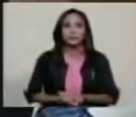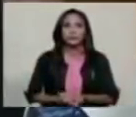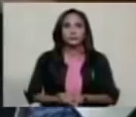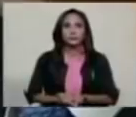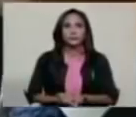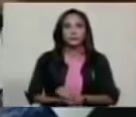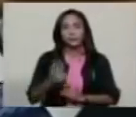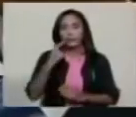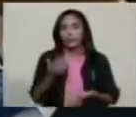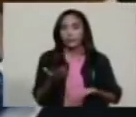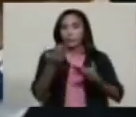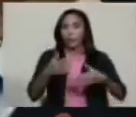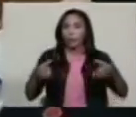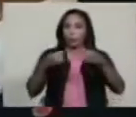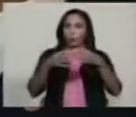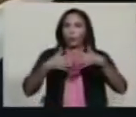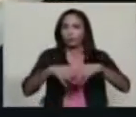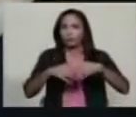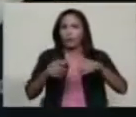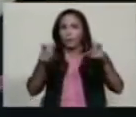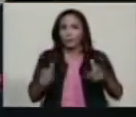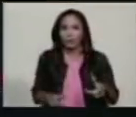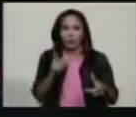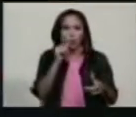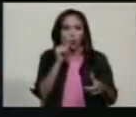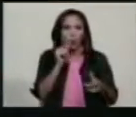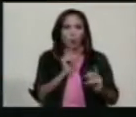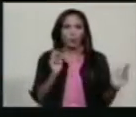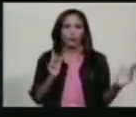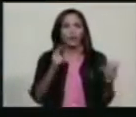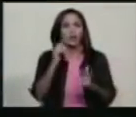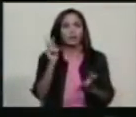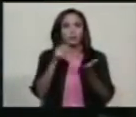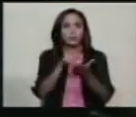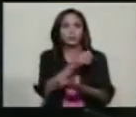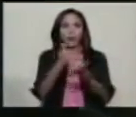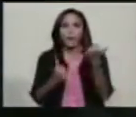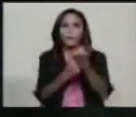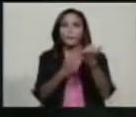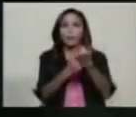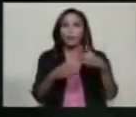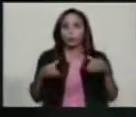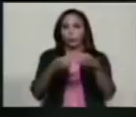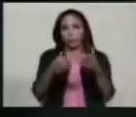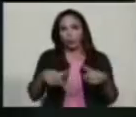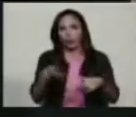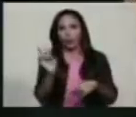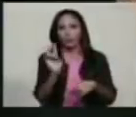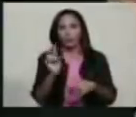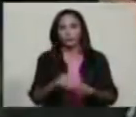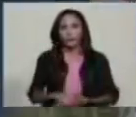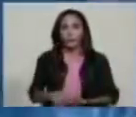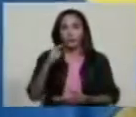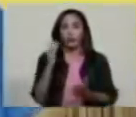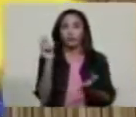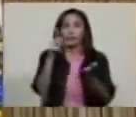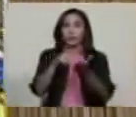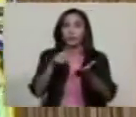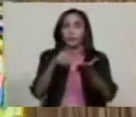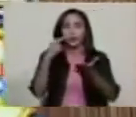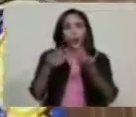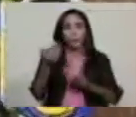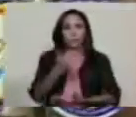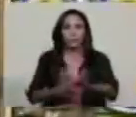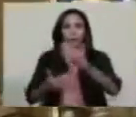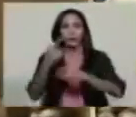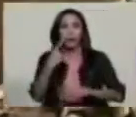El empresario Fernando Villamizar, en representación de la delegación de la República Bolivariana de Venezuela, que estará participando